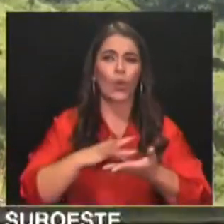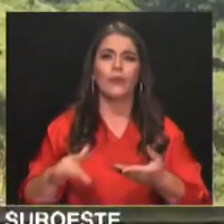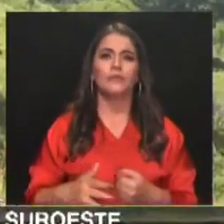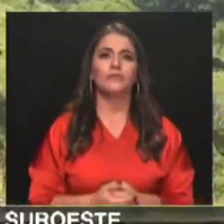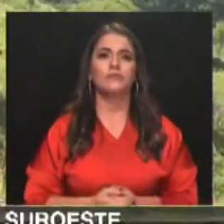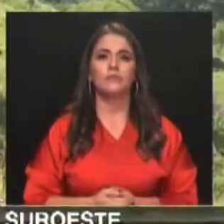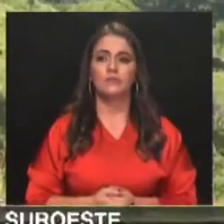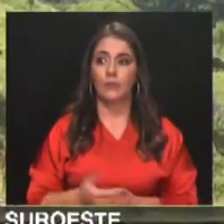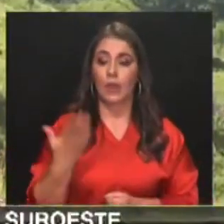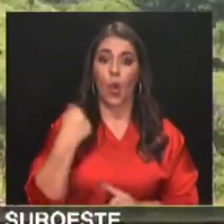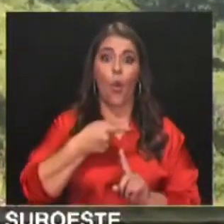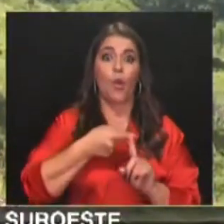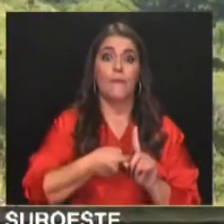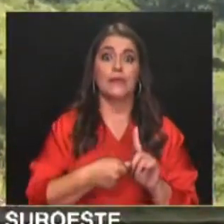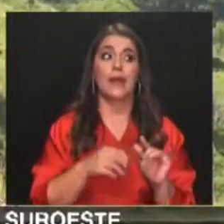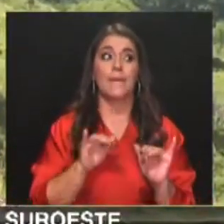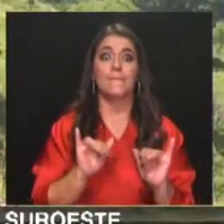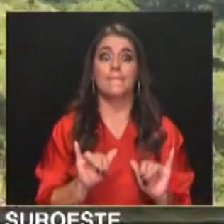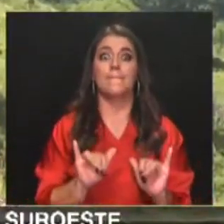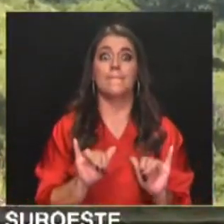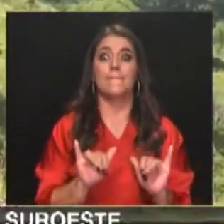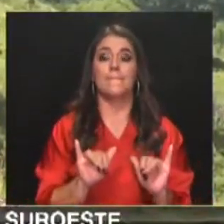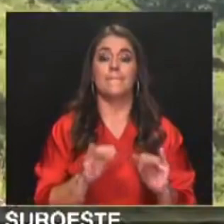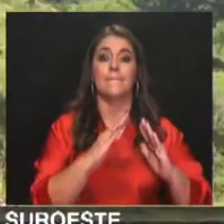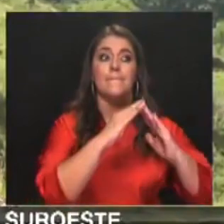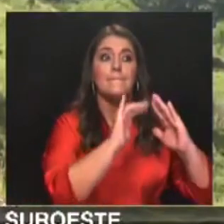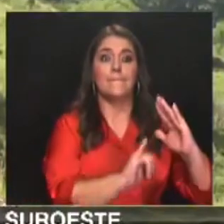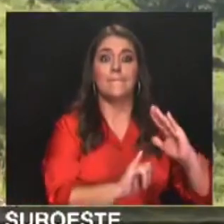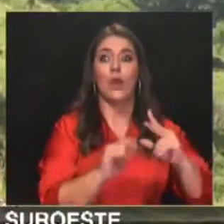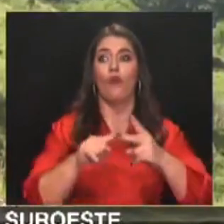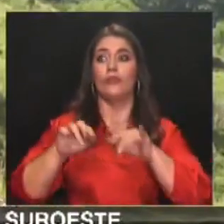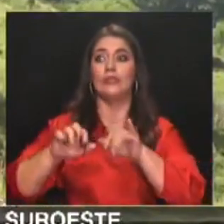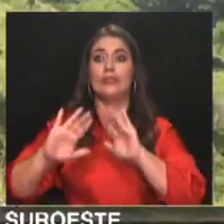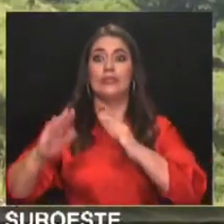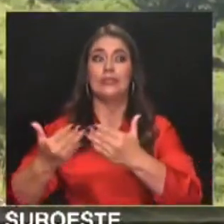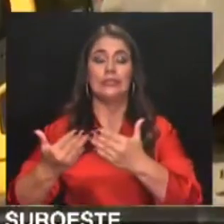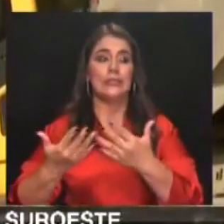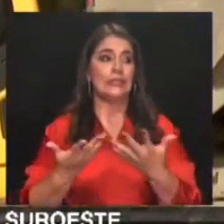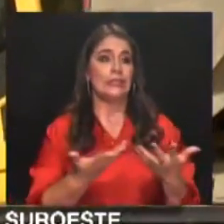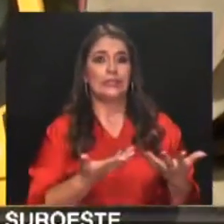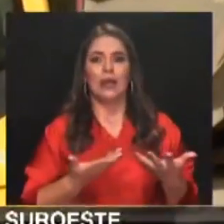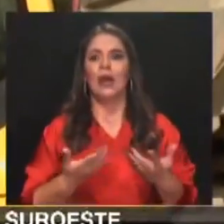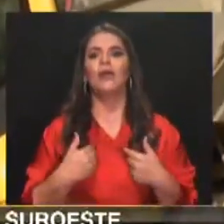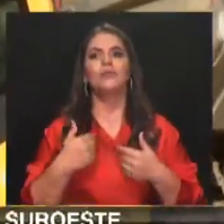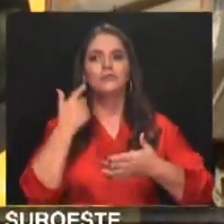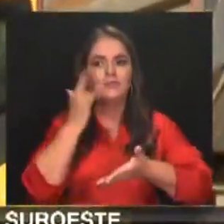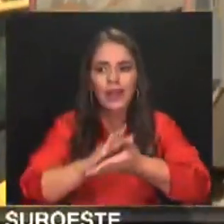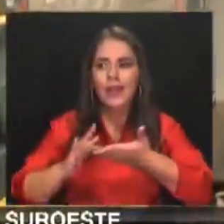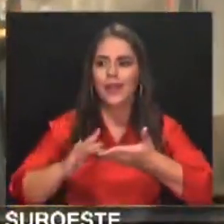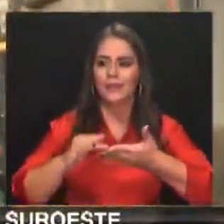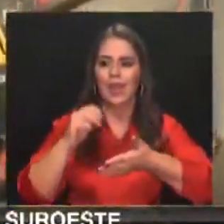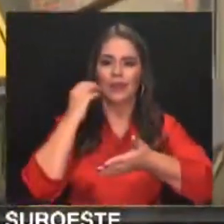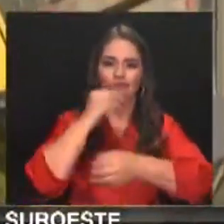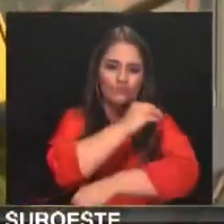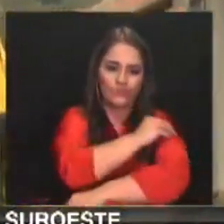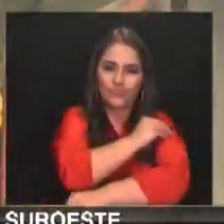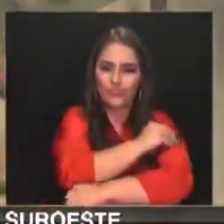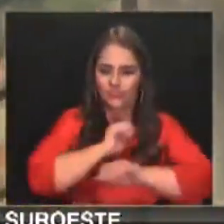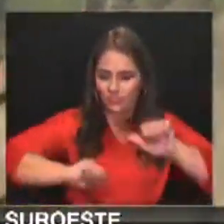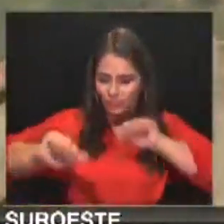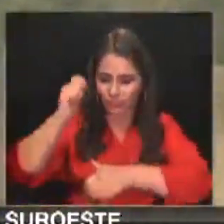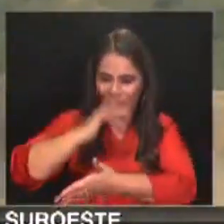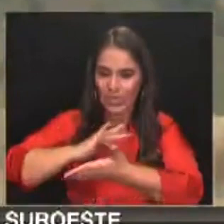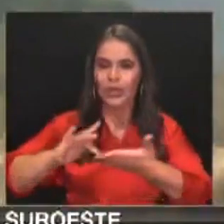casi un mes con todos los frentes cerrados, las oficinas cerradas, tocó limpiezas, desinfecciones. El proyecto en este momento está desarrollado